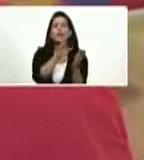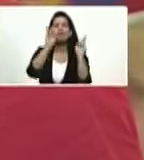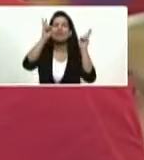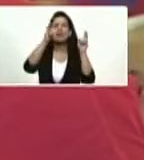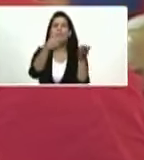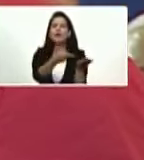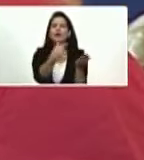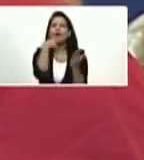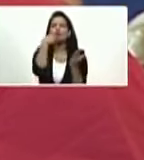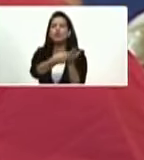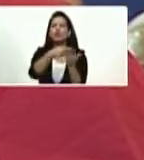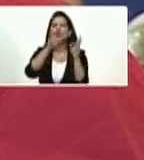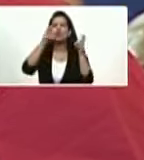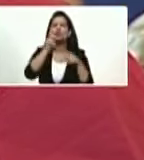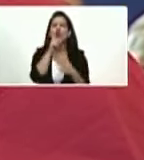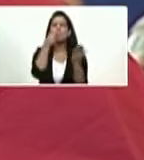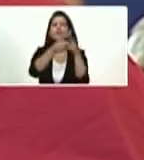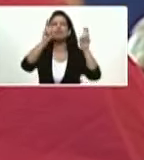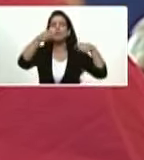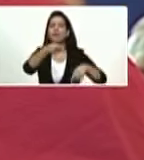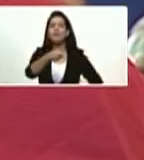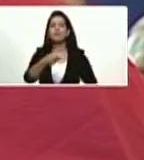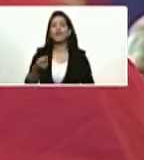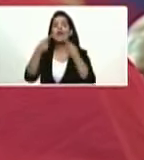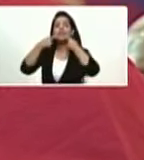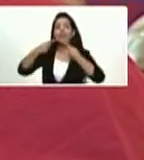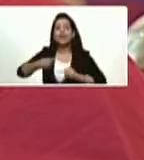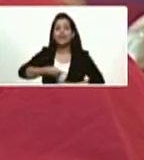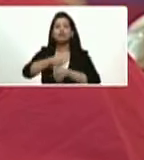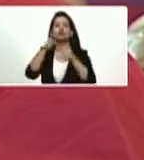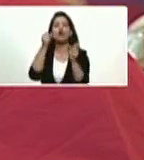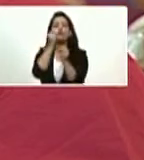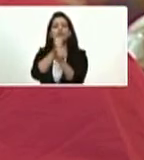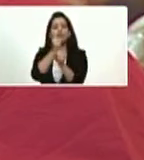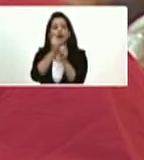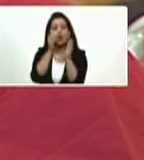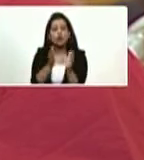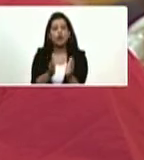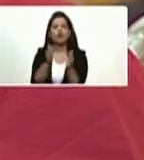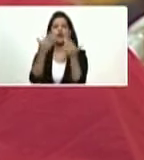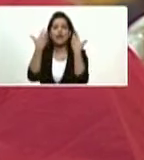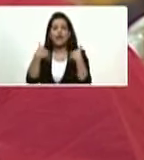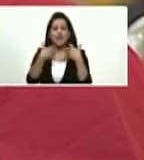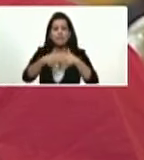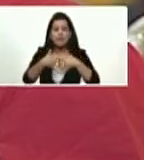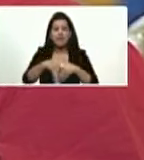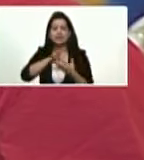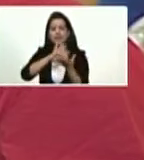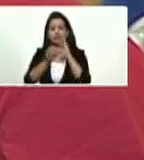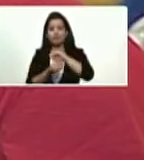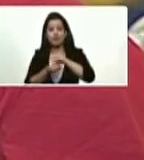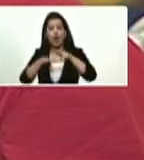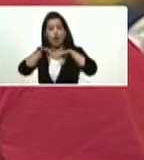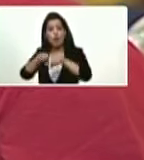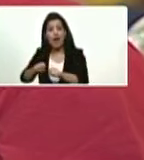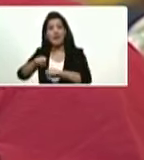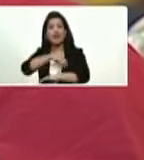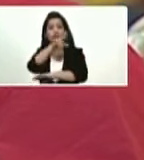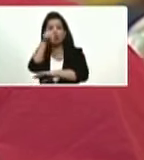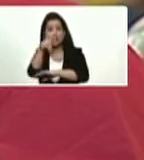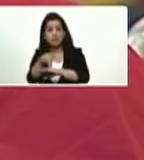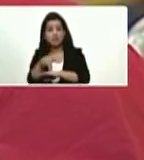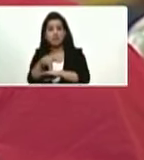permite? ¿Cómo se titula? Declaración de los trabajadores y trabajadoras de las empresas recuperadas, ocupadas, nacionalizadas,